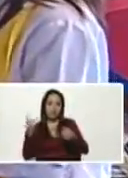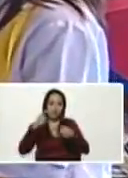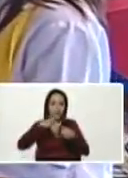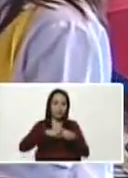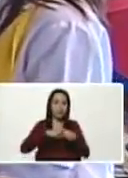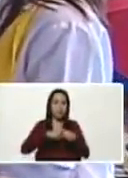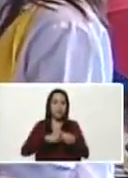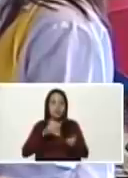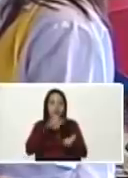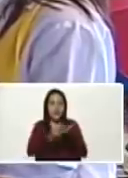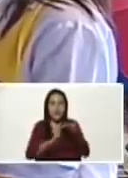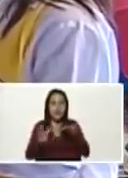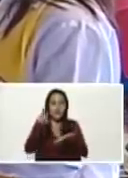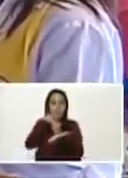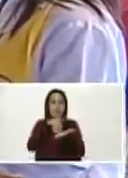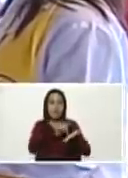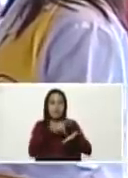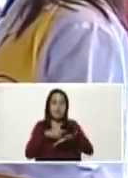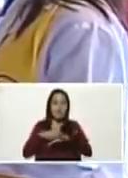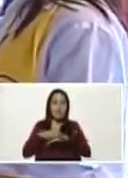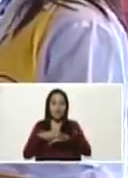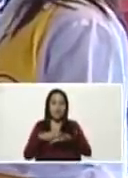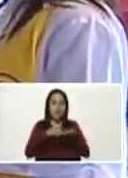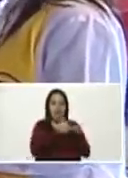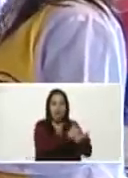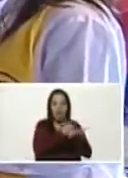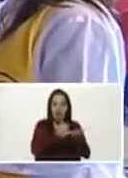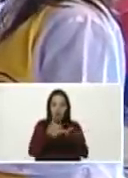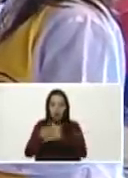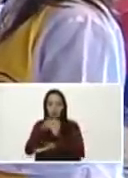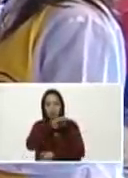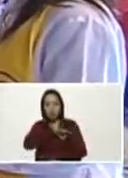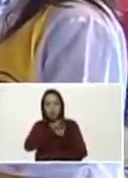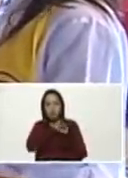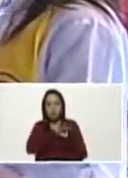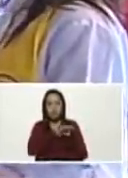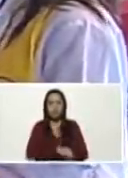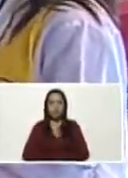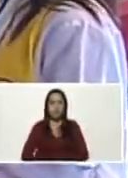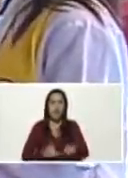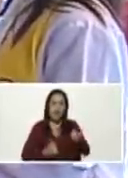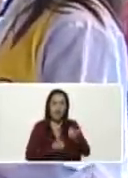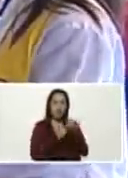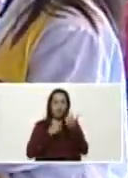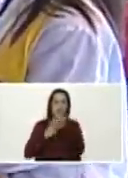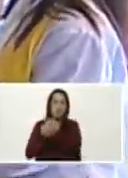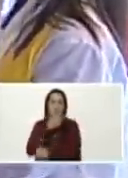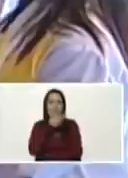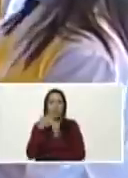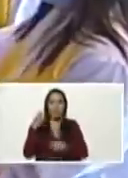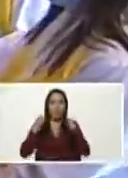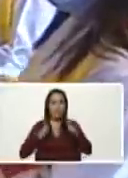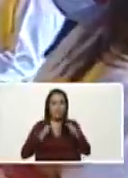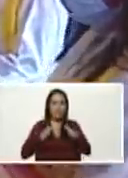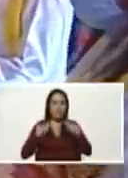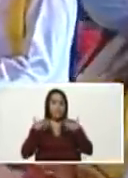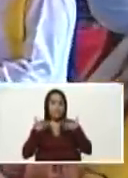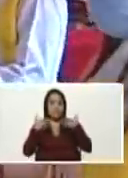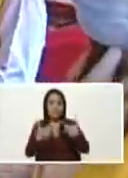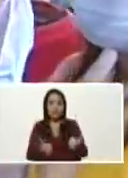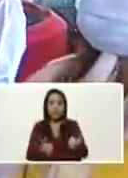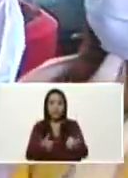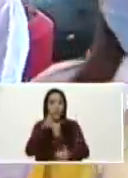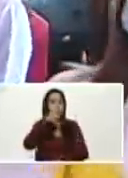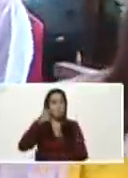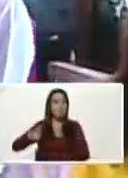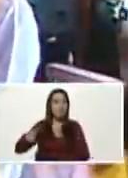gratuidad, participación, corresponsabilidad social, contribuyendo a mejorar la calidad de la salud y vida del